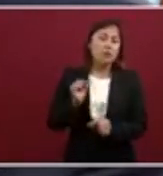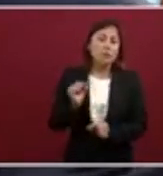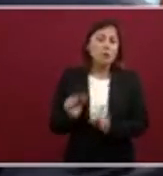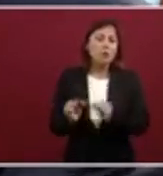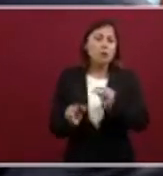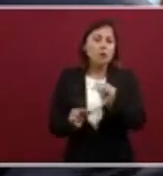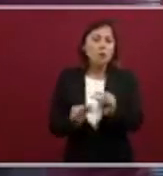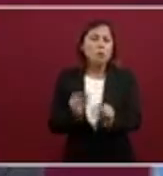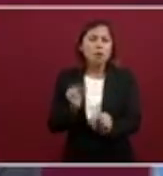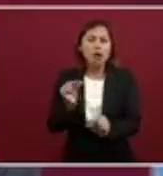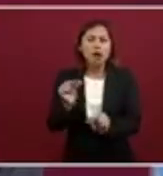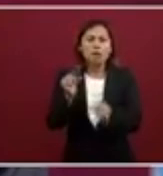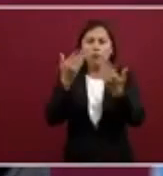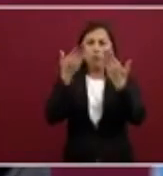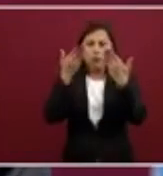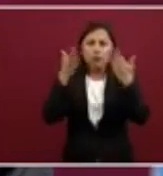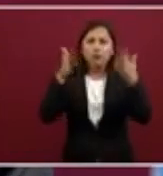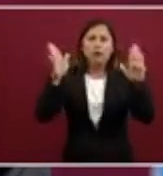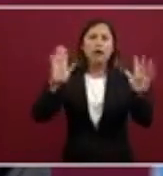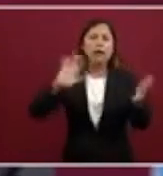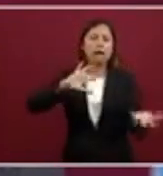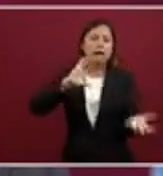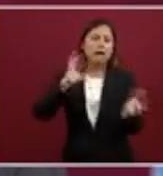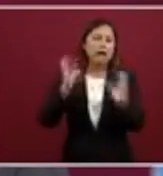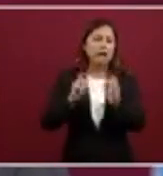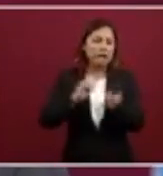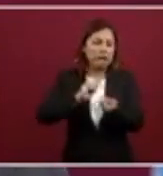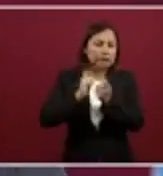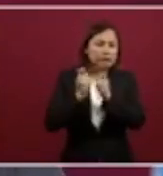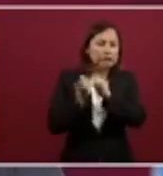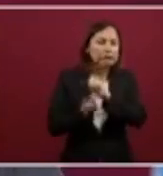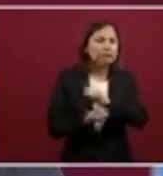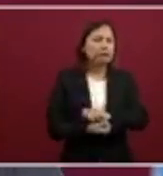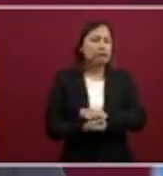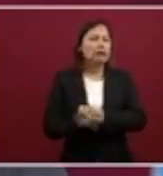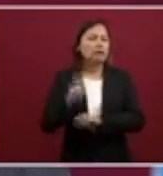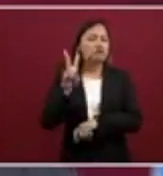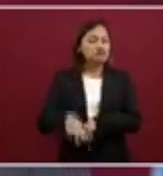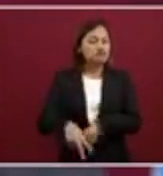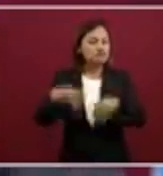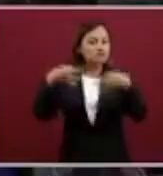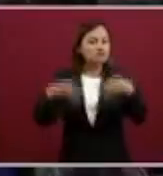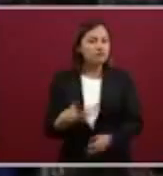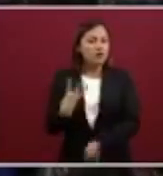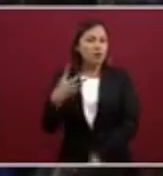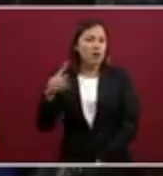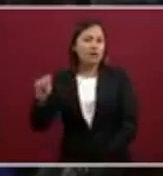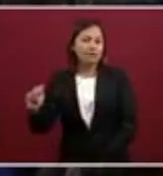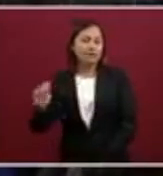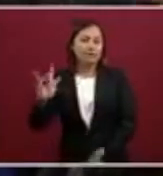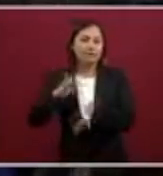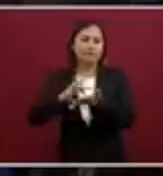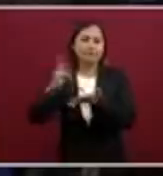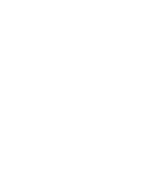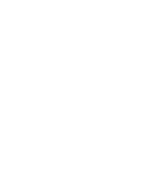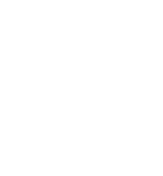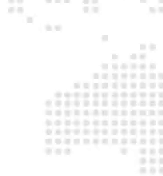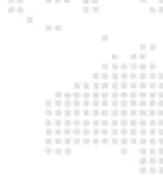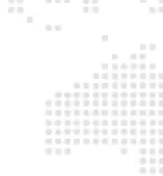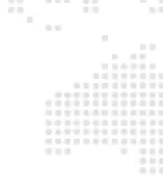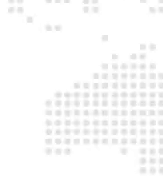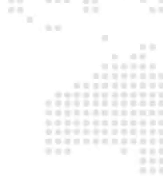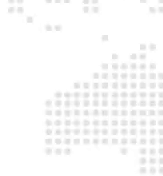que se trata de un cambio verdadero de la Cuarta Transformación. Muchas gracias, muchas gracias.